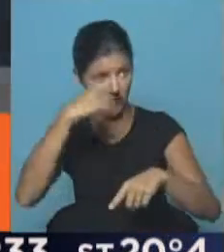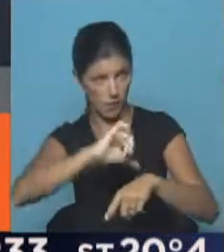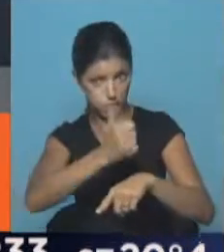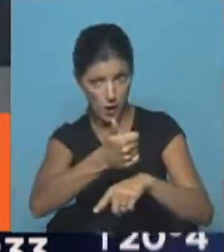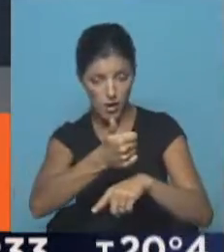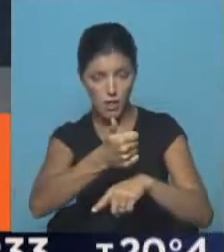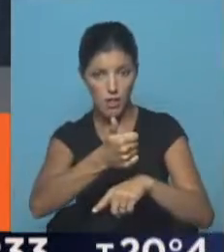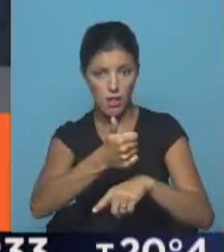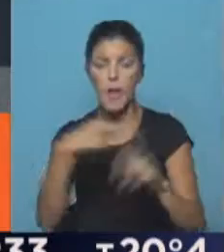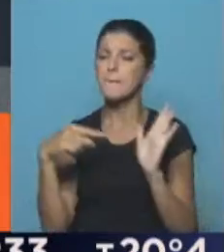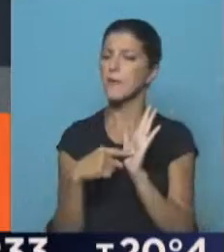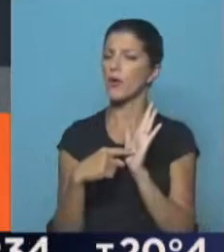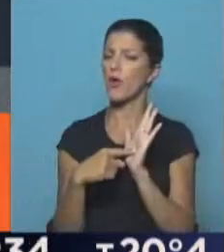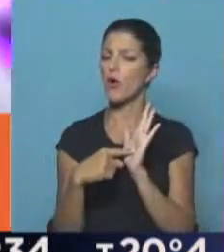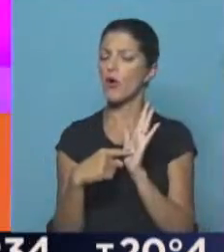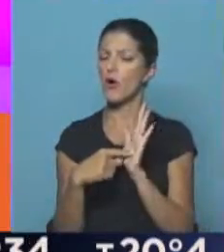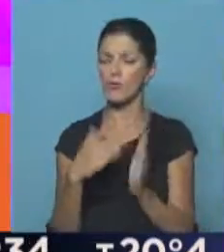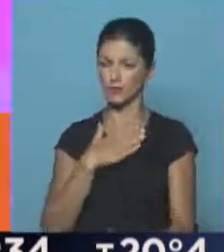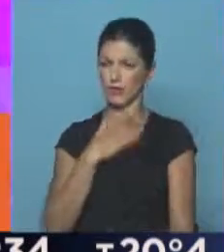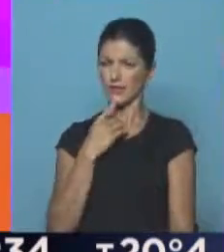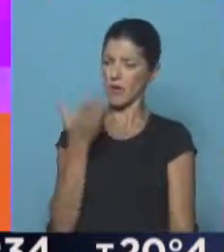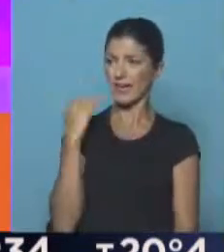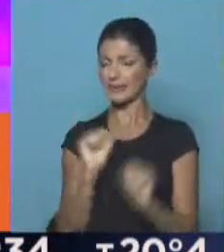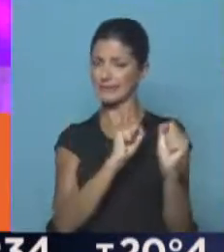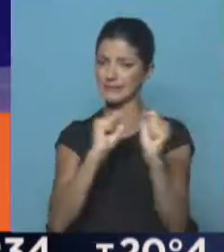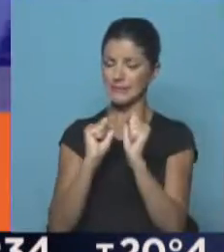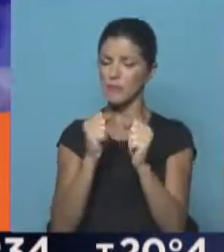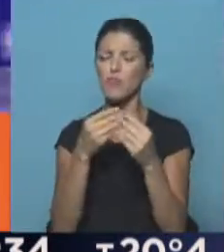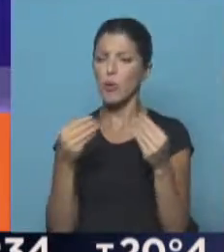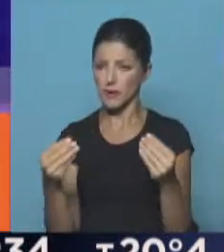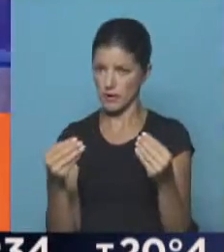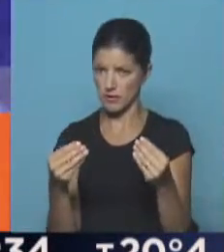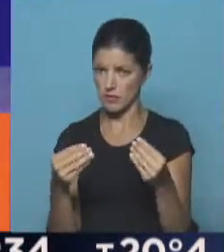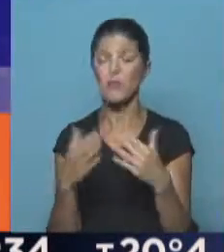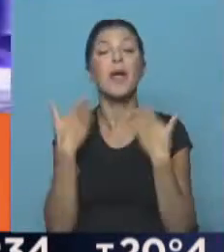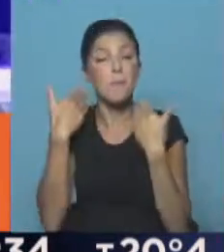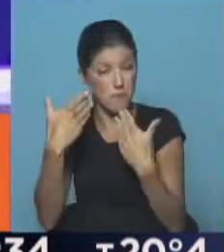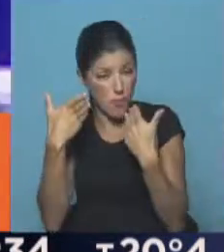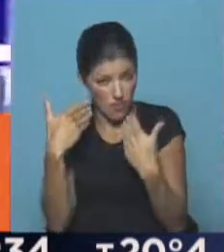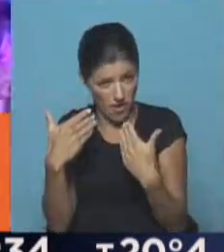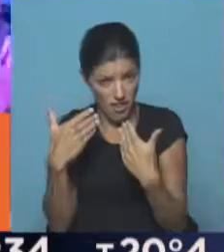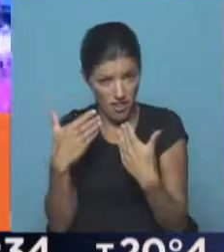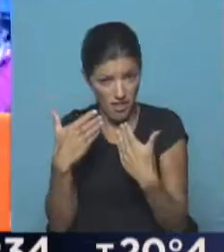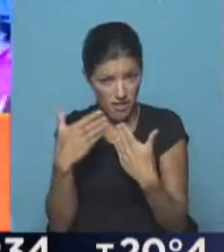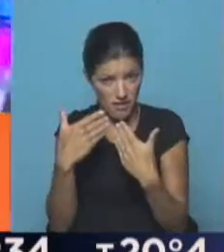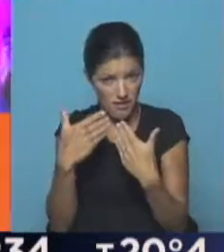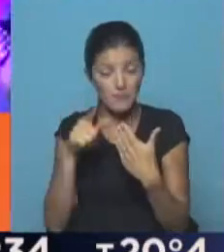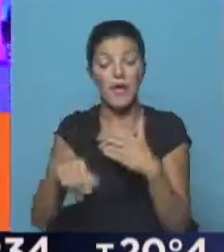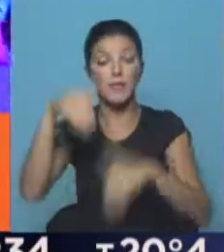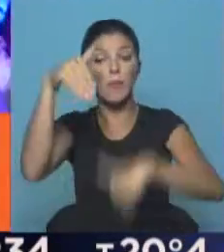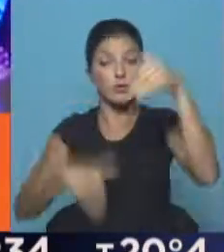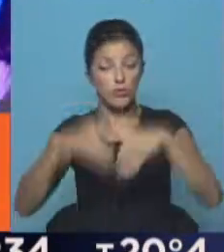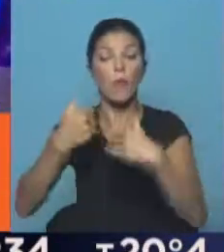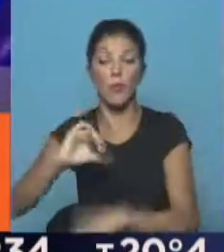y cuando decimos que había unos temores en esos primeros días, tenía que ver con la posibilidad concreta de que las elecciones fueran